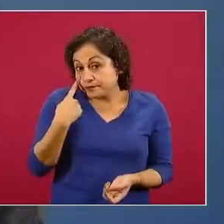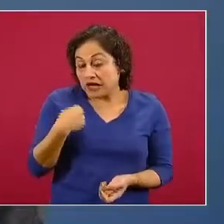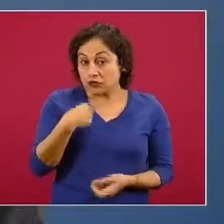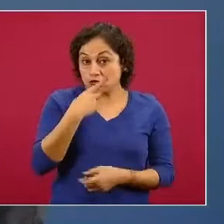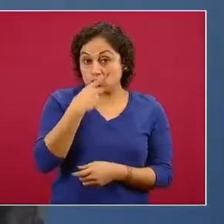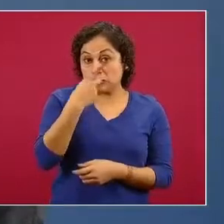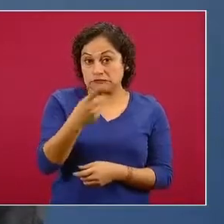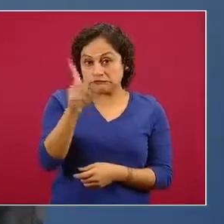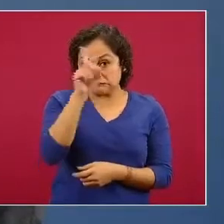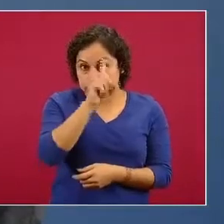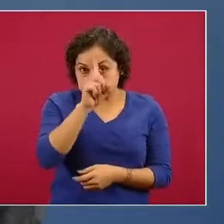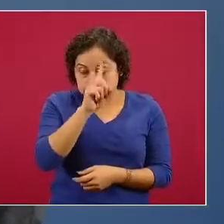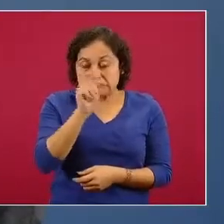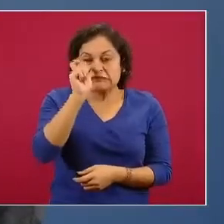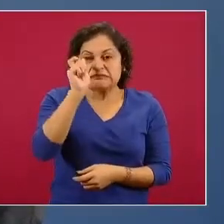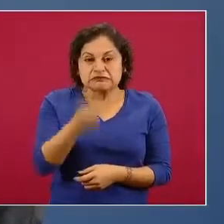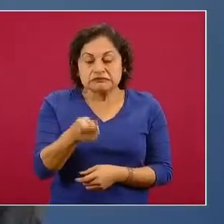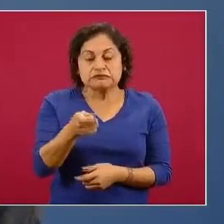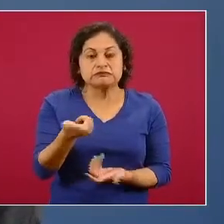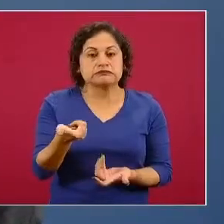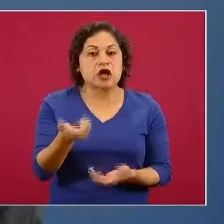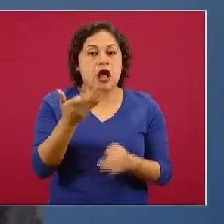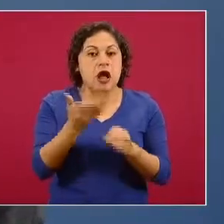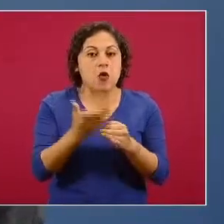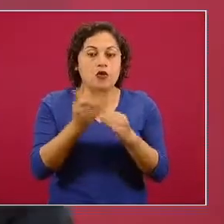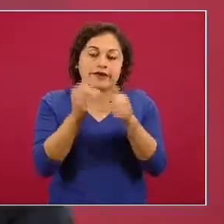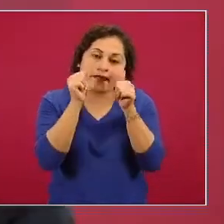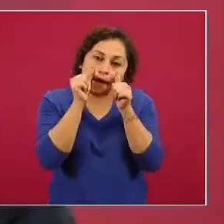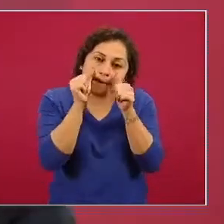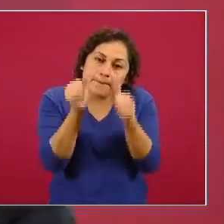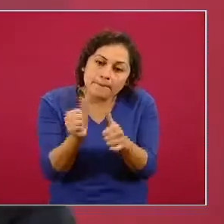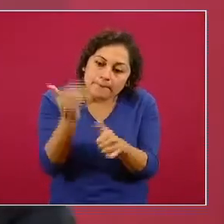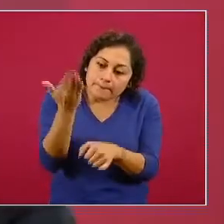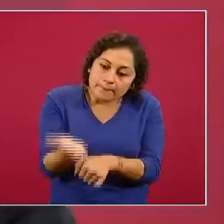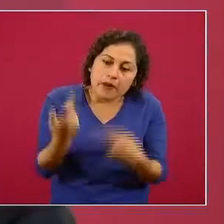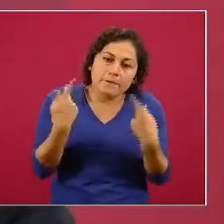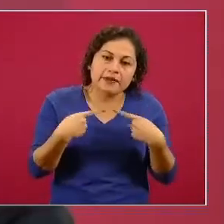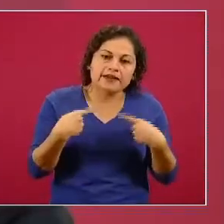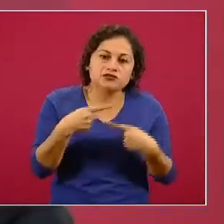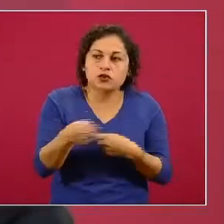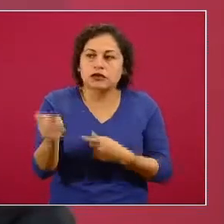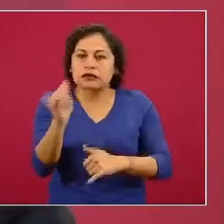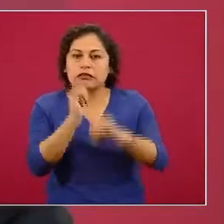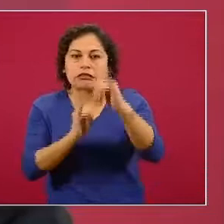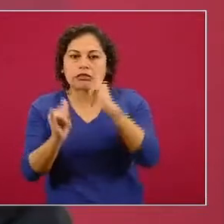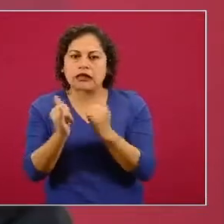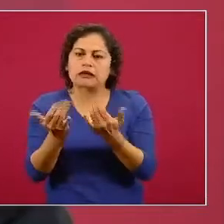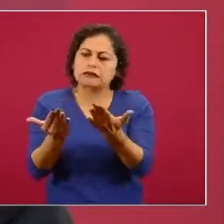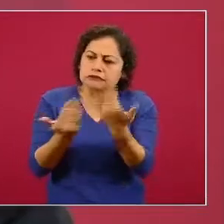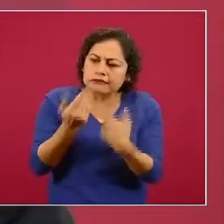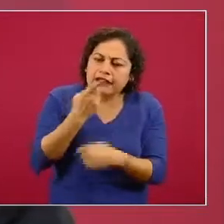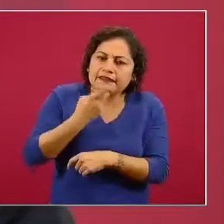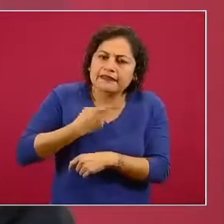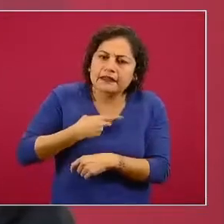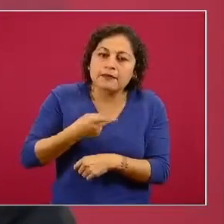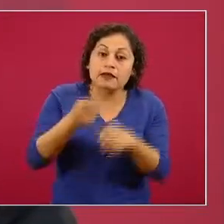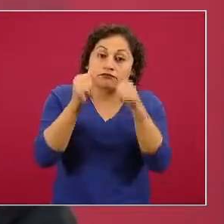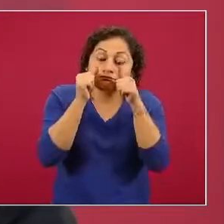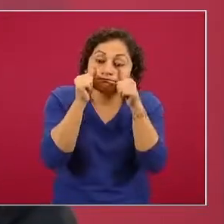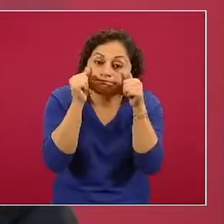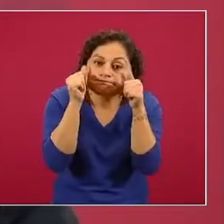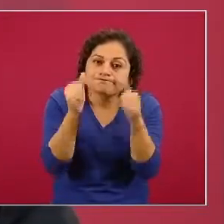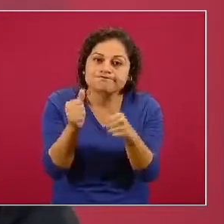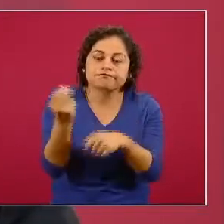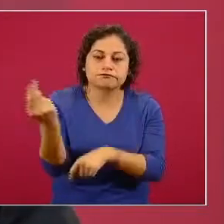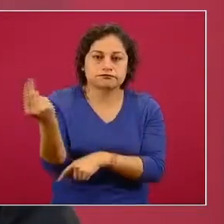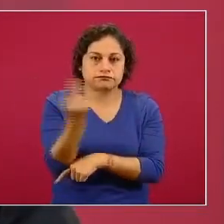hacer es escuchar. No hay mejor manera de saber qué le está pasando a alguien, qué está viviendo, que escuchándolo. Entonces, siempre que